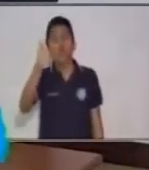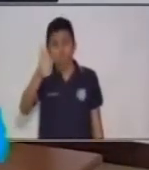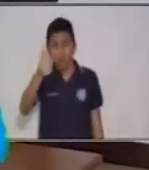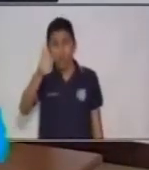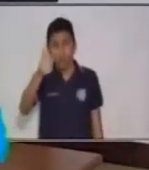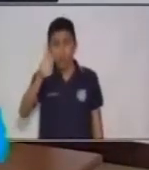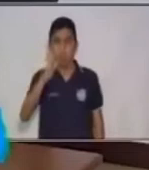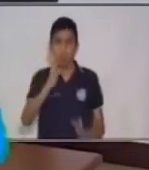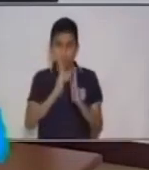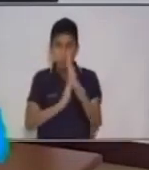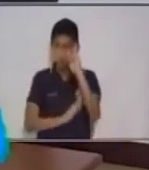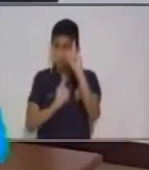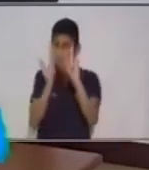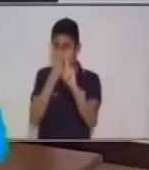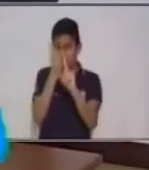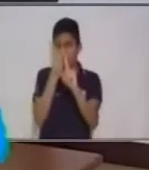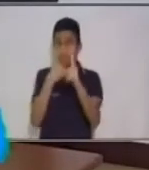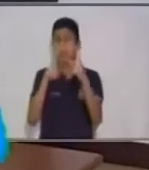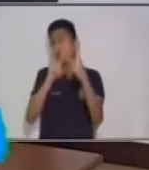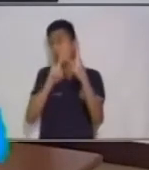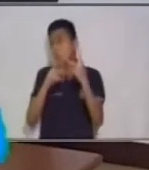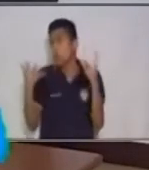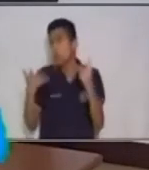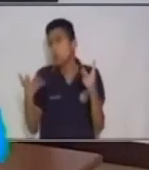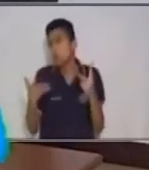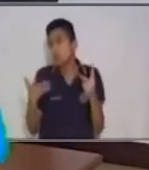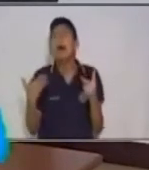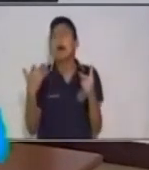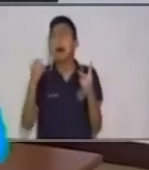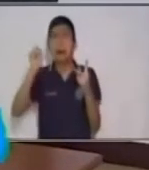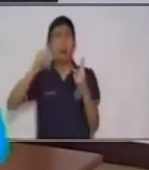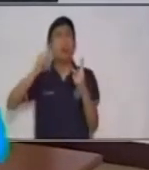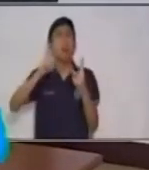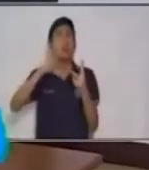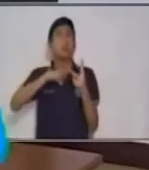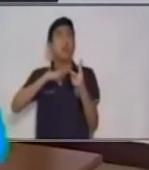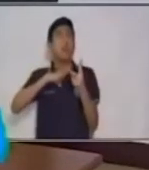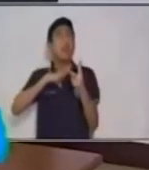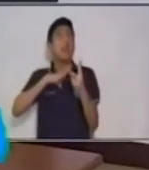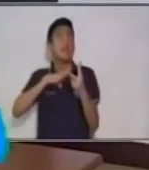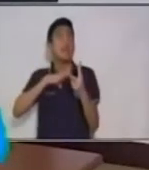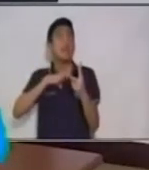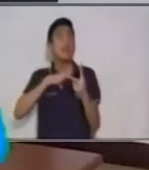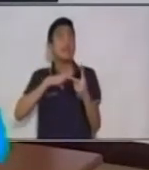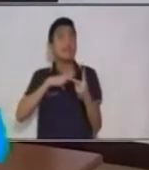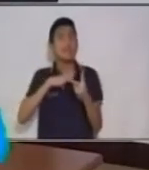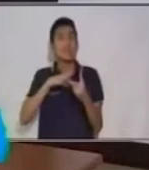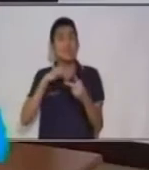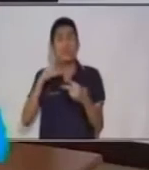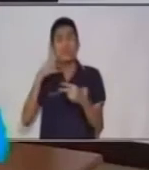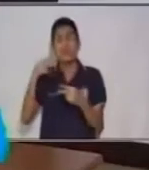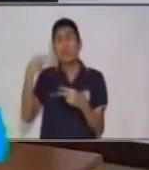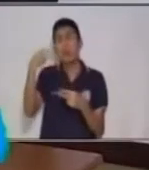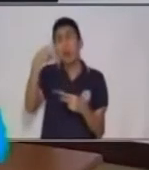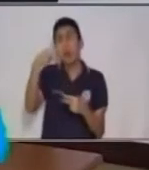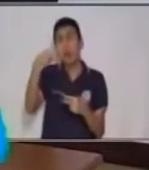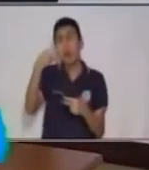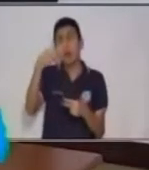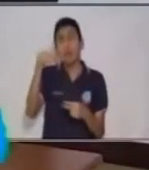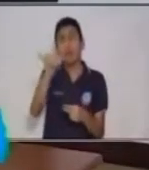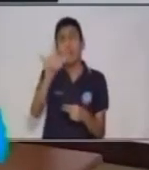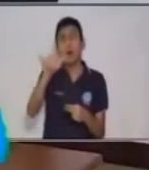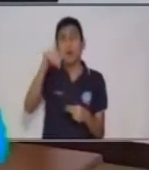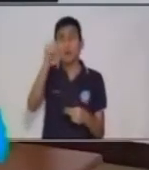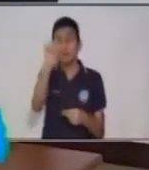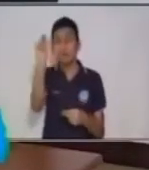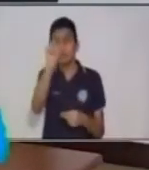uno. Punto número dos, ¿cuál podría ser? Ah, lleva el signo igual. El signo igual será otro